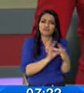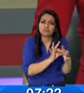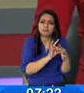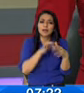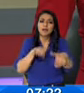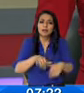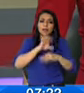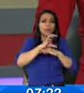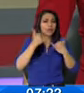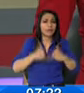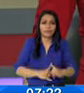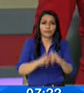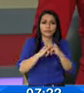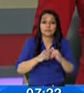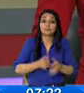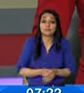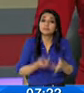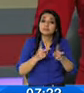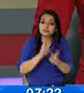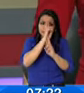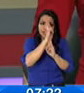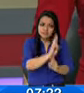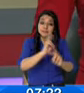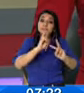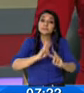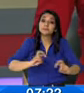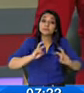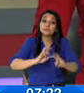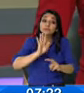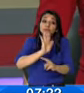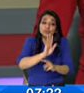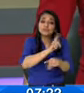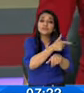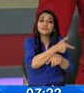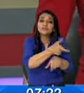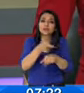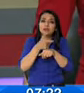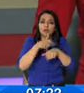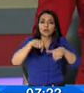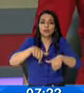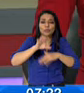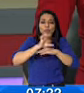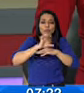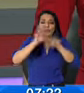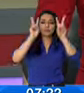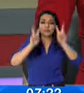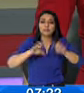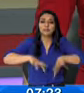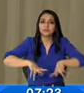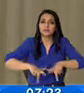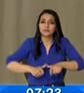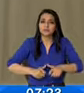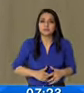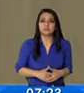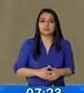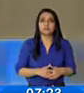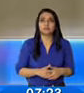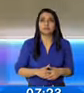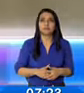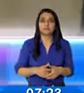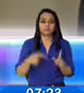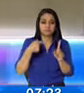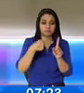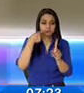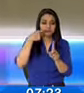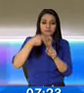Ecuador. Además, indicó que respetan las investigaciones que impulsa la Fiscalía Ecuatoriana en este caso de corrupción. Michael Munro